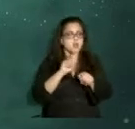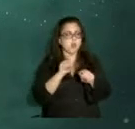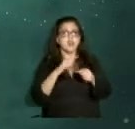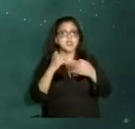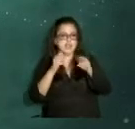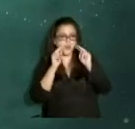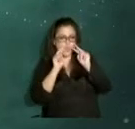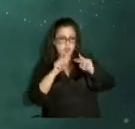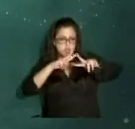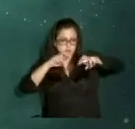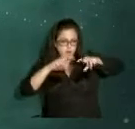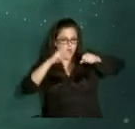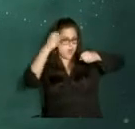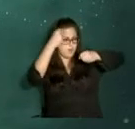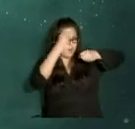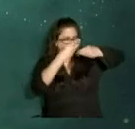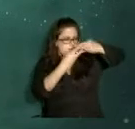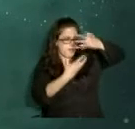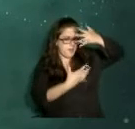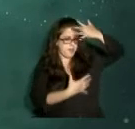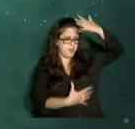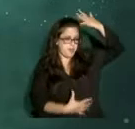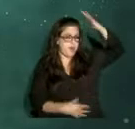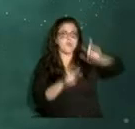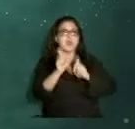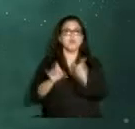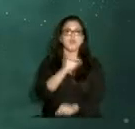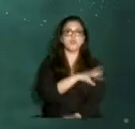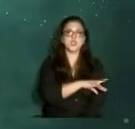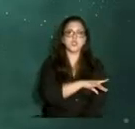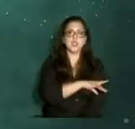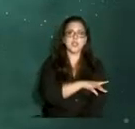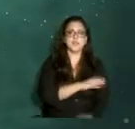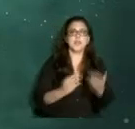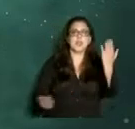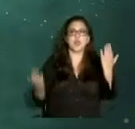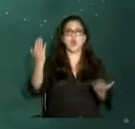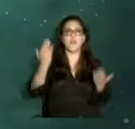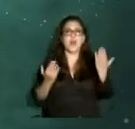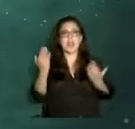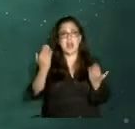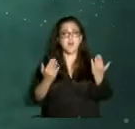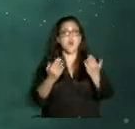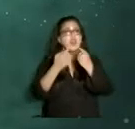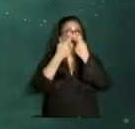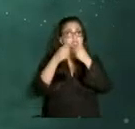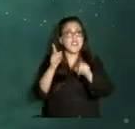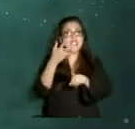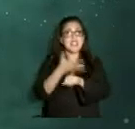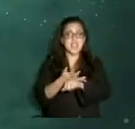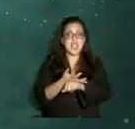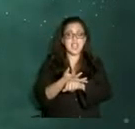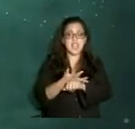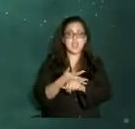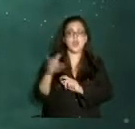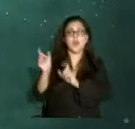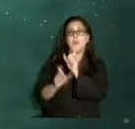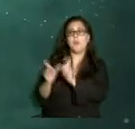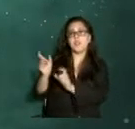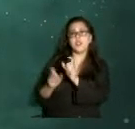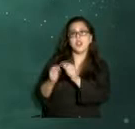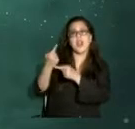repartidas por todos los cromosomas nucleares de los chilenos. Y comparamos las variantes que ahí encontramos con poblaciones de